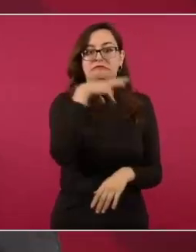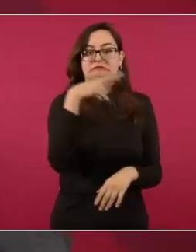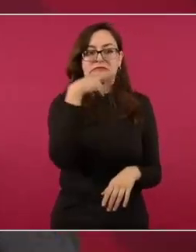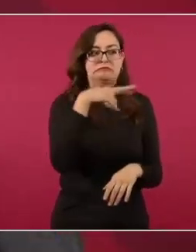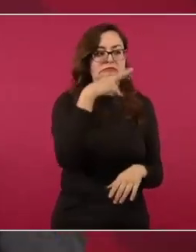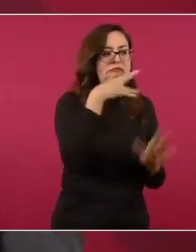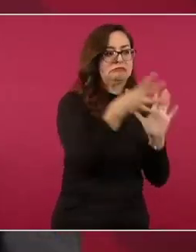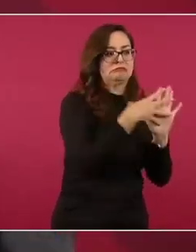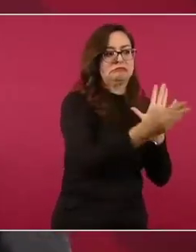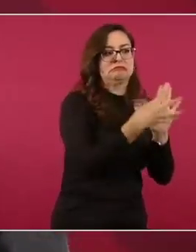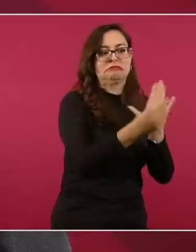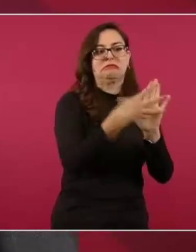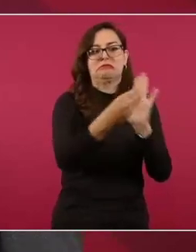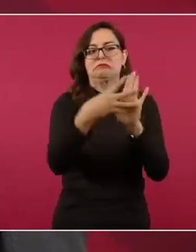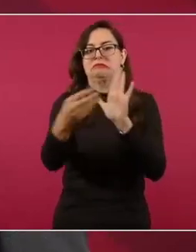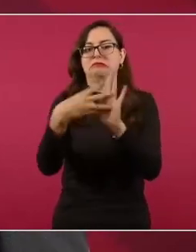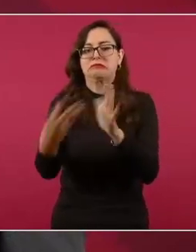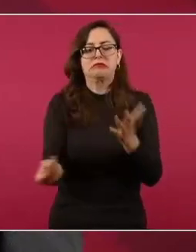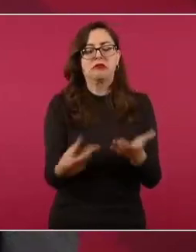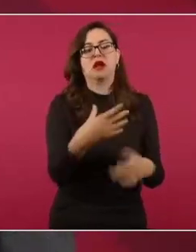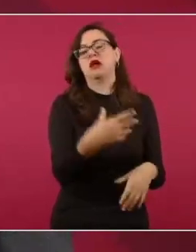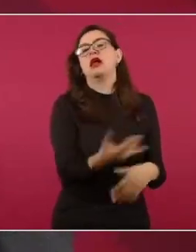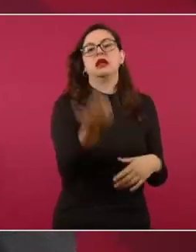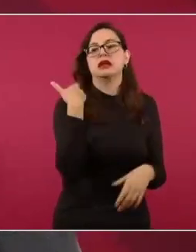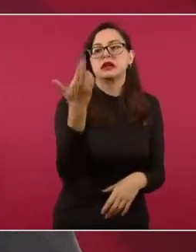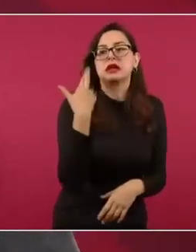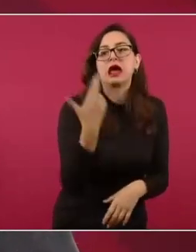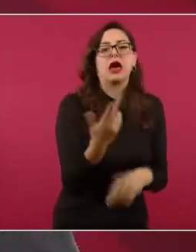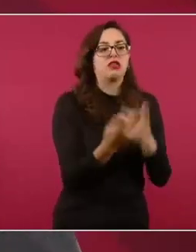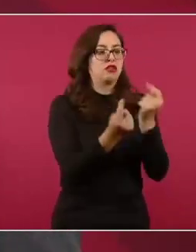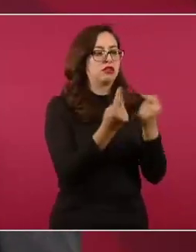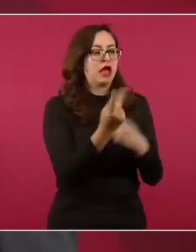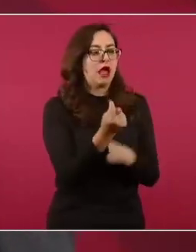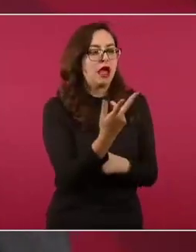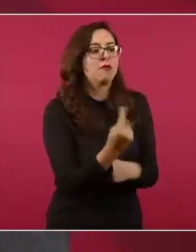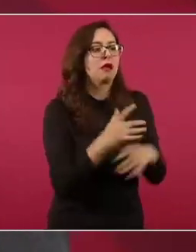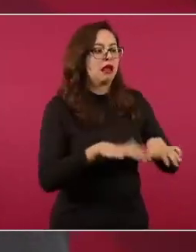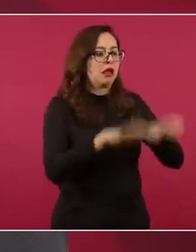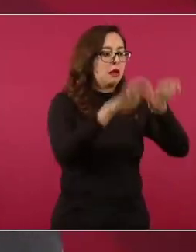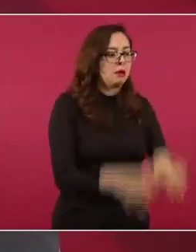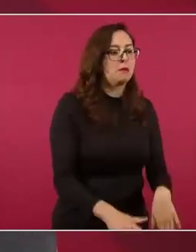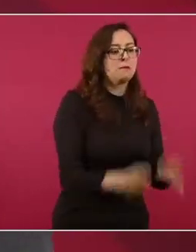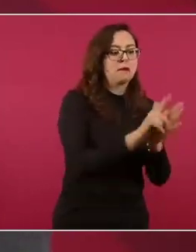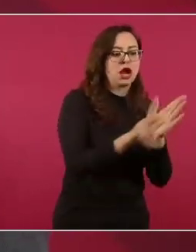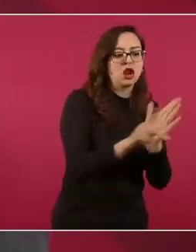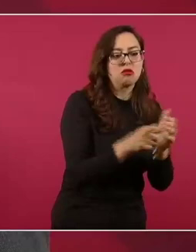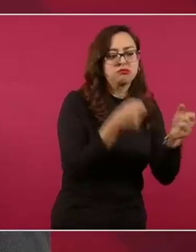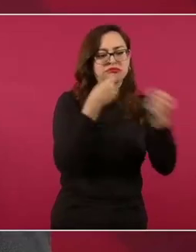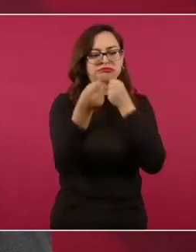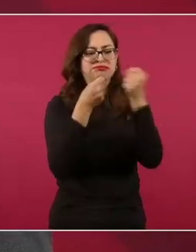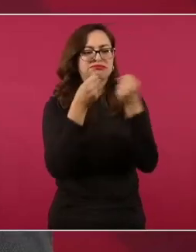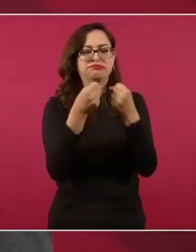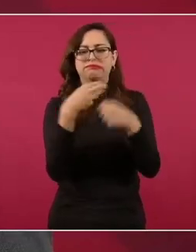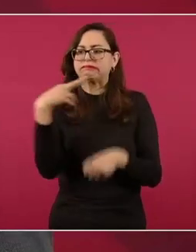Comentaristas de radio, de televisión, articulistas, columnistas.